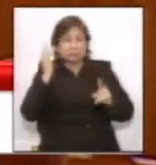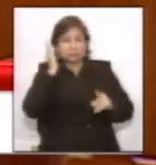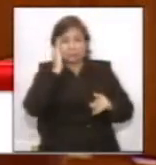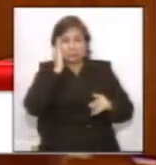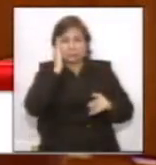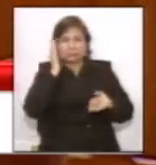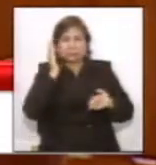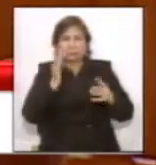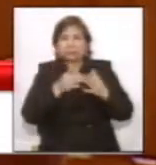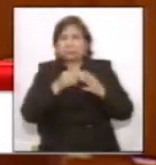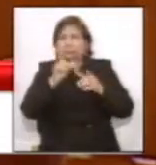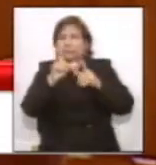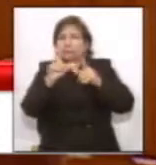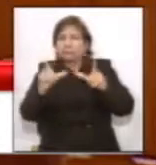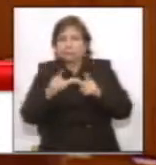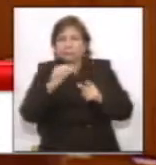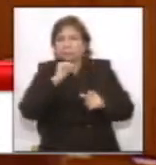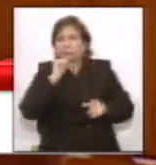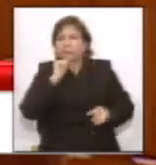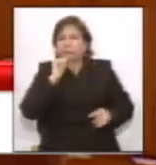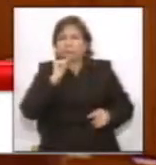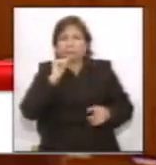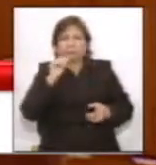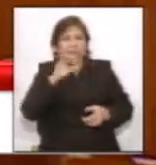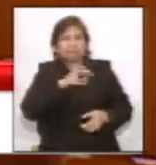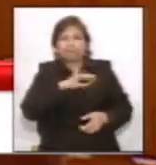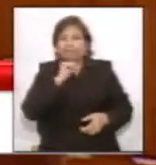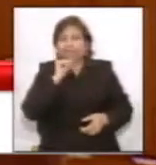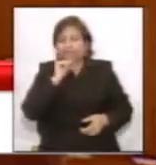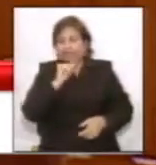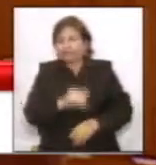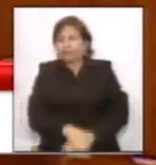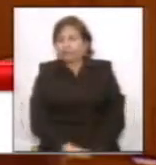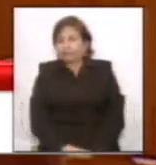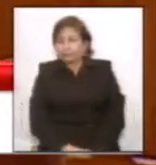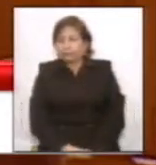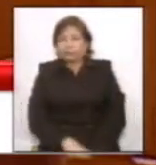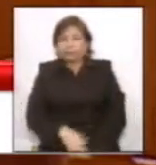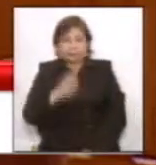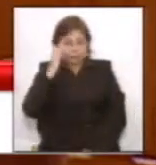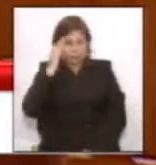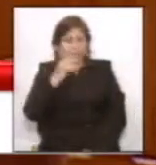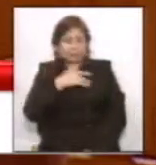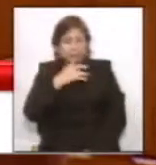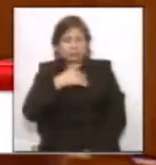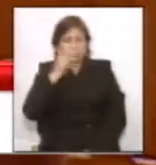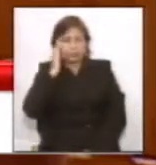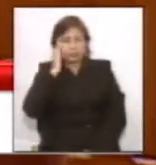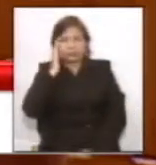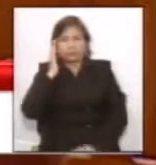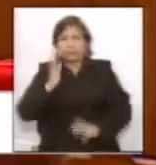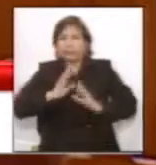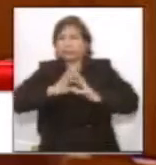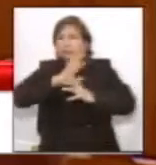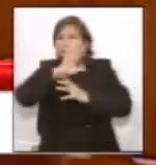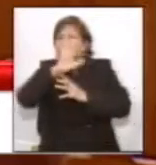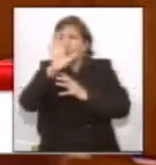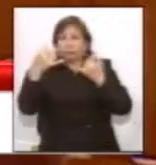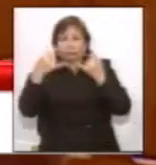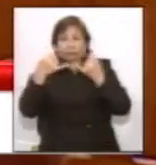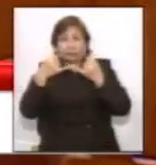una gran parte del país aún no cuenta con este beneficio. Somos conscientes que además de la cobertura del